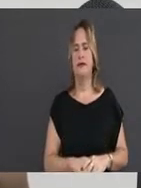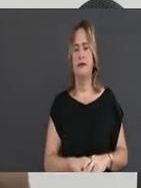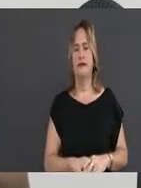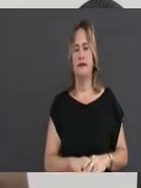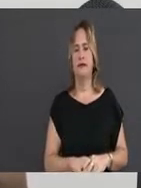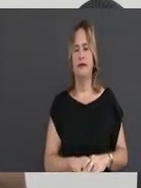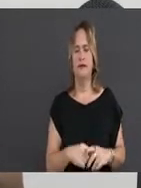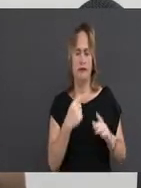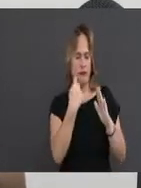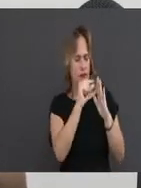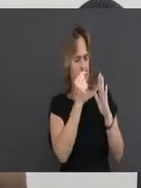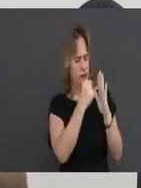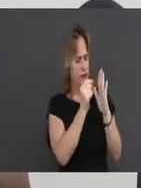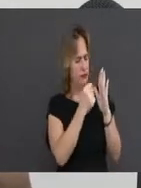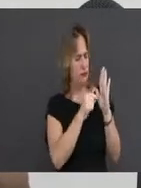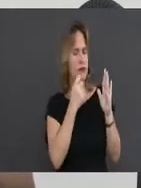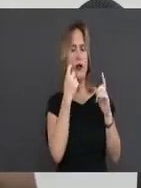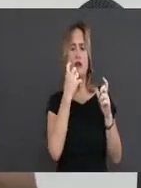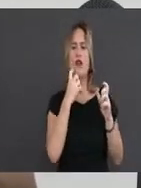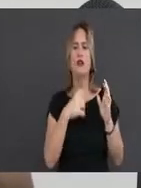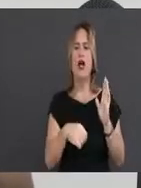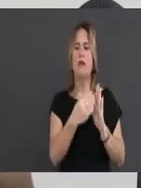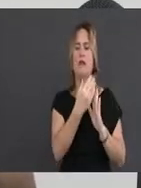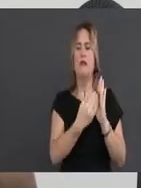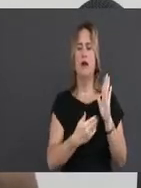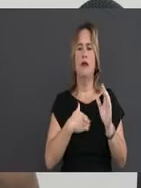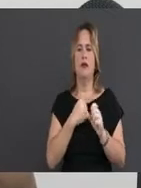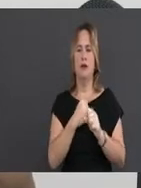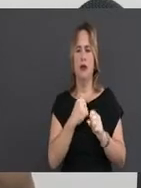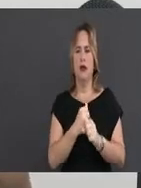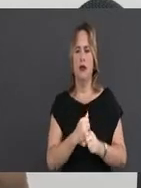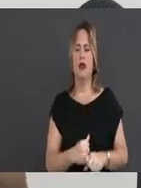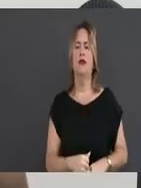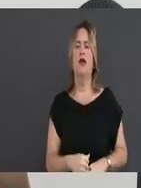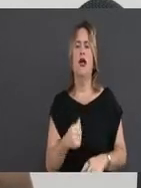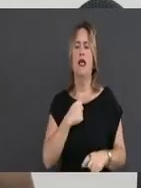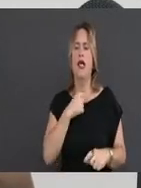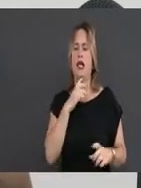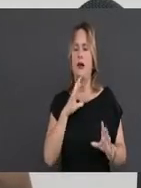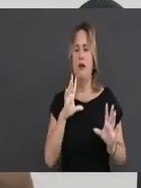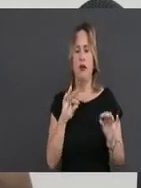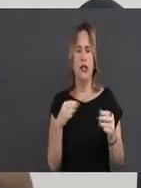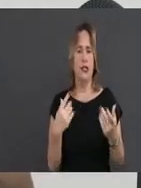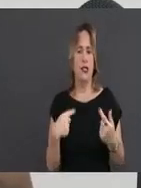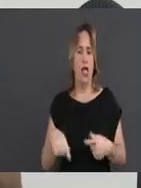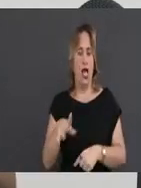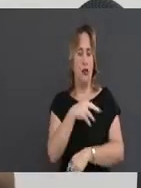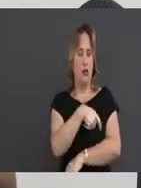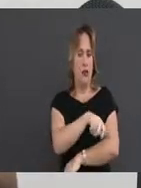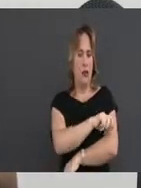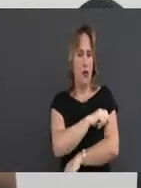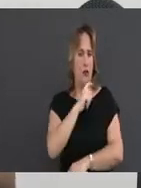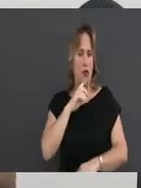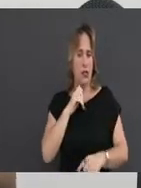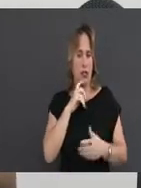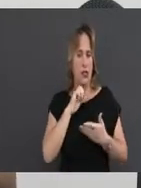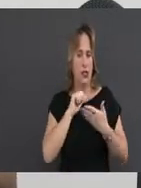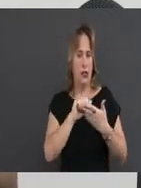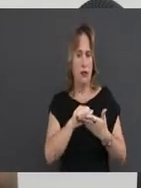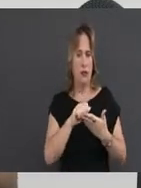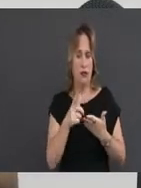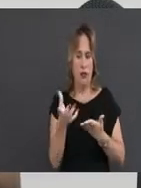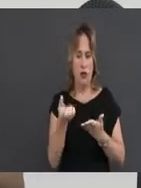son las cosas fundamentales en las que hemos trabajado. Queremos decirle a nuestra población que el servicio de